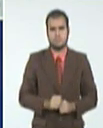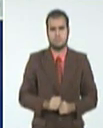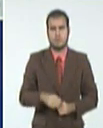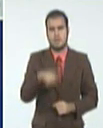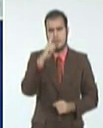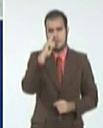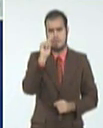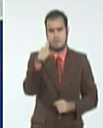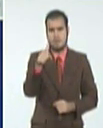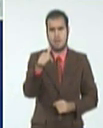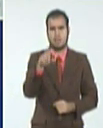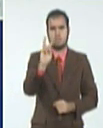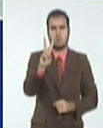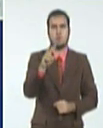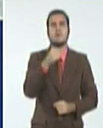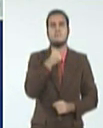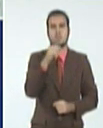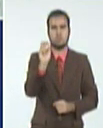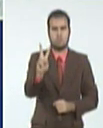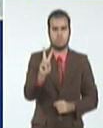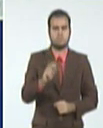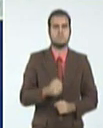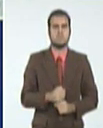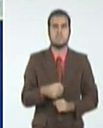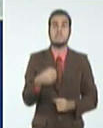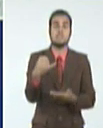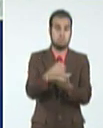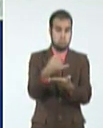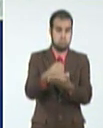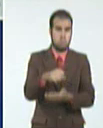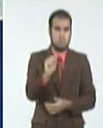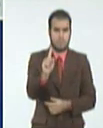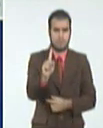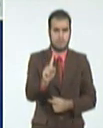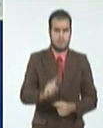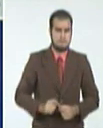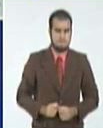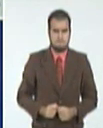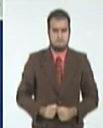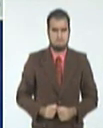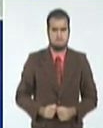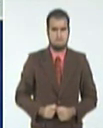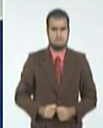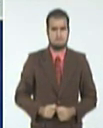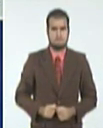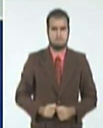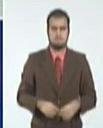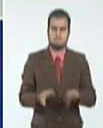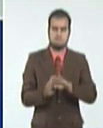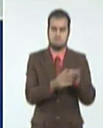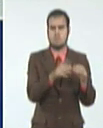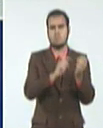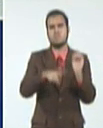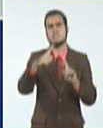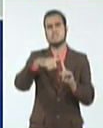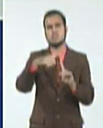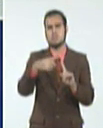y Jimaguayú diagnostica un caso en el día de ayer. La Tuna lamentablemente